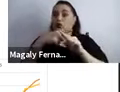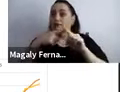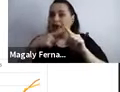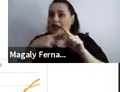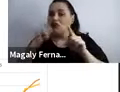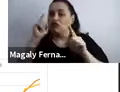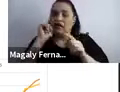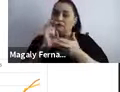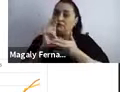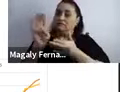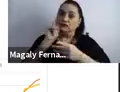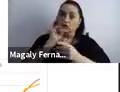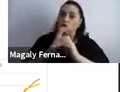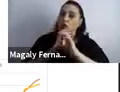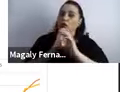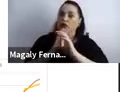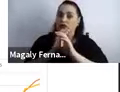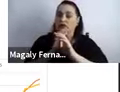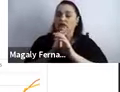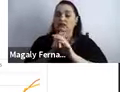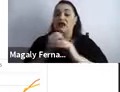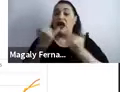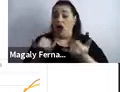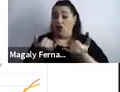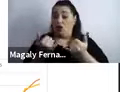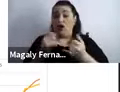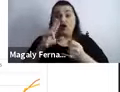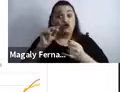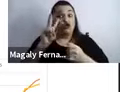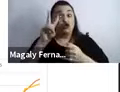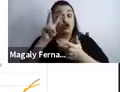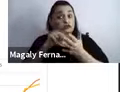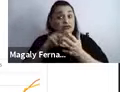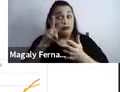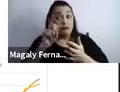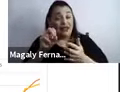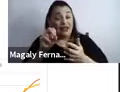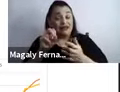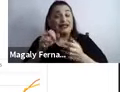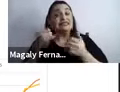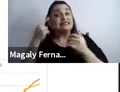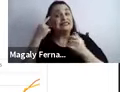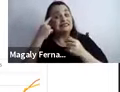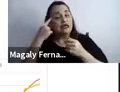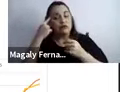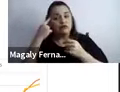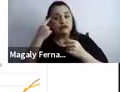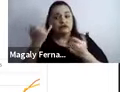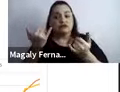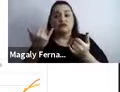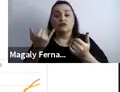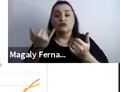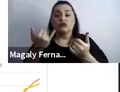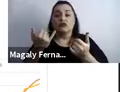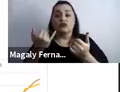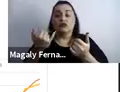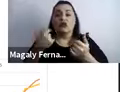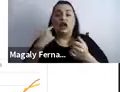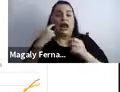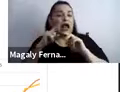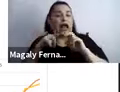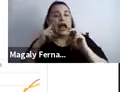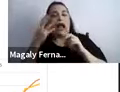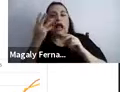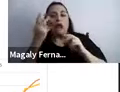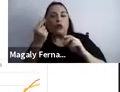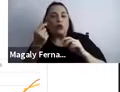que significa es que ahora, no en el 2015, sino en el 2020, estamos pensando que, estimando y calculando que